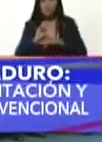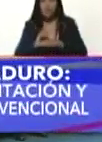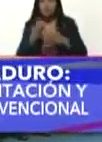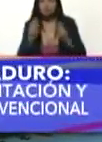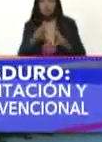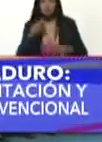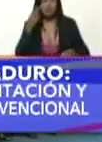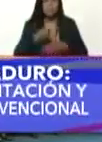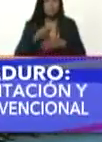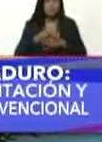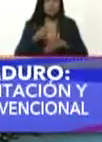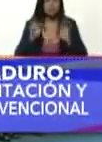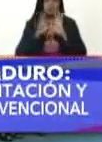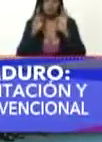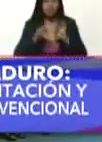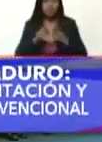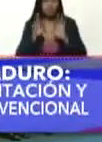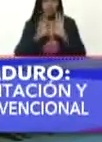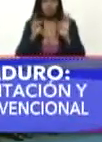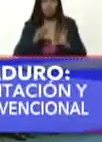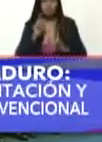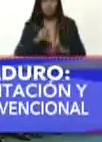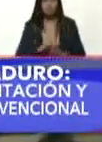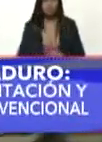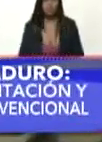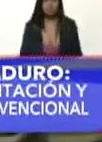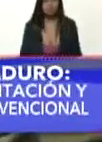las amenazas y los riesgos.